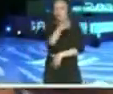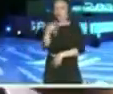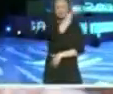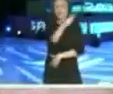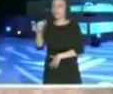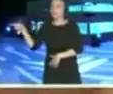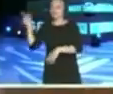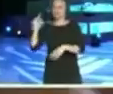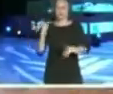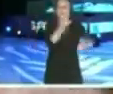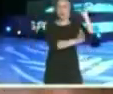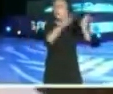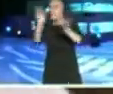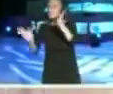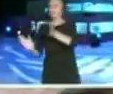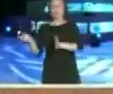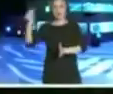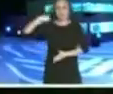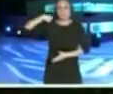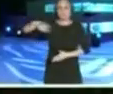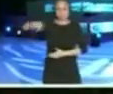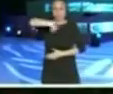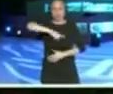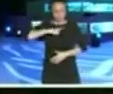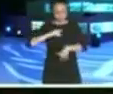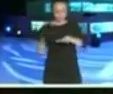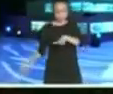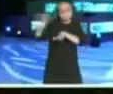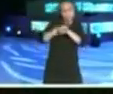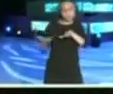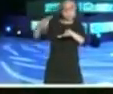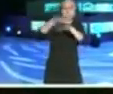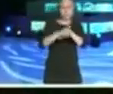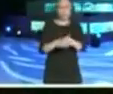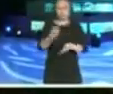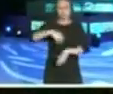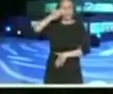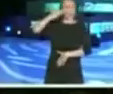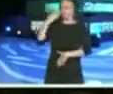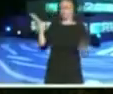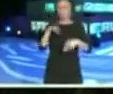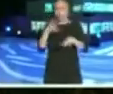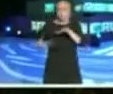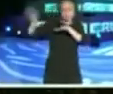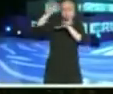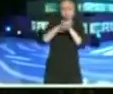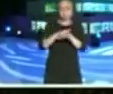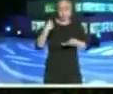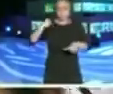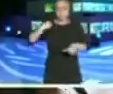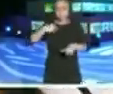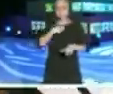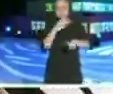a la altura del betún tu orgullo deja pisotear nuestra vida. La horna nuestro yo de